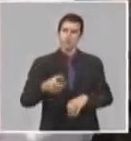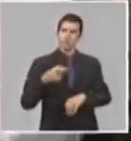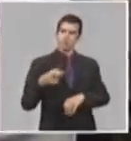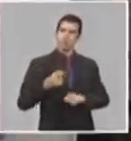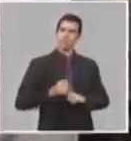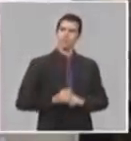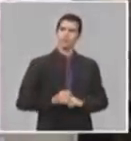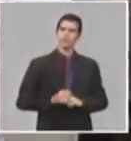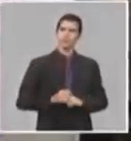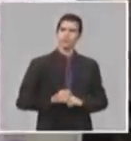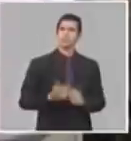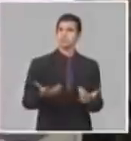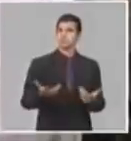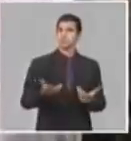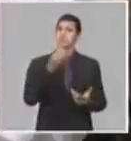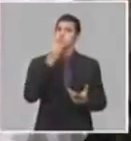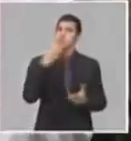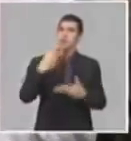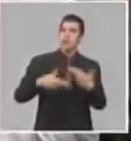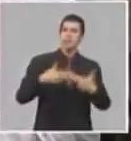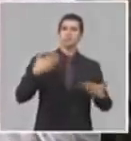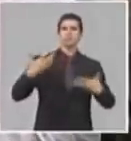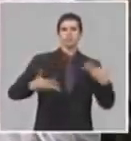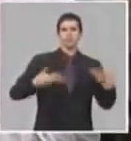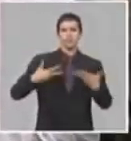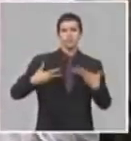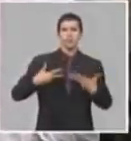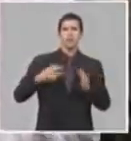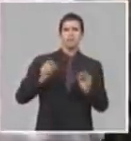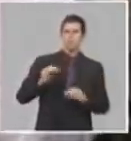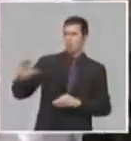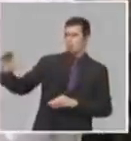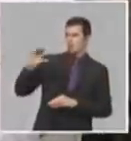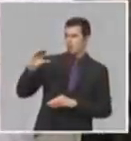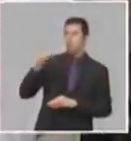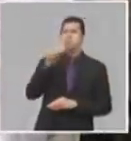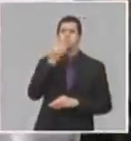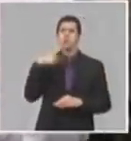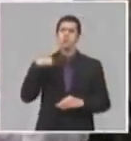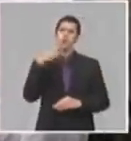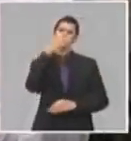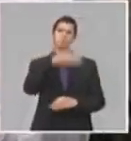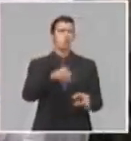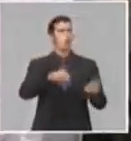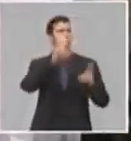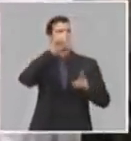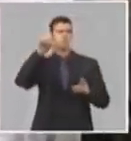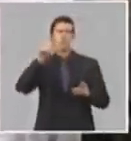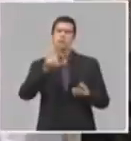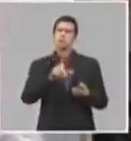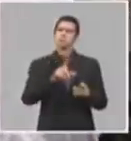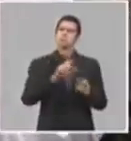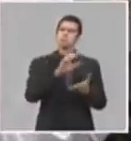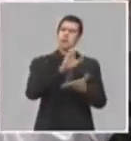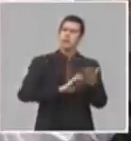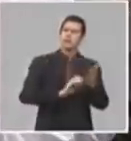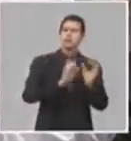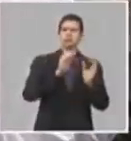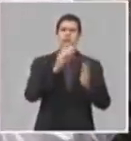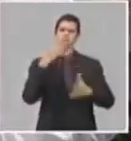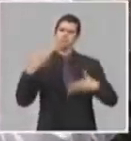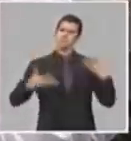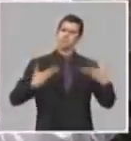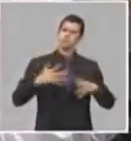divisas y bueno, con determinadas bonificaciones al turismo nacional. Y en este contexto, Randy, en este contexto